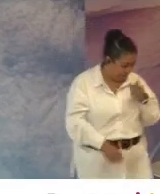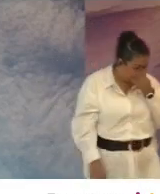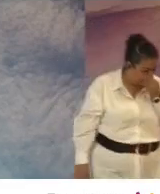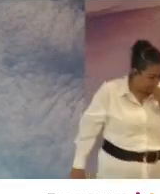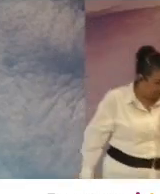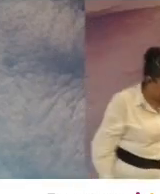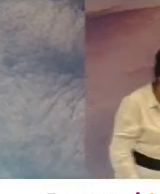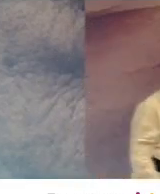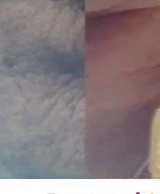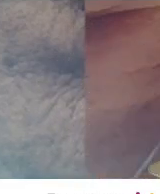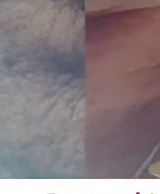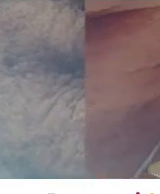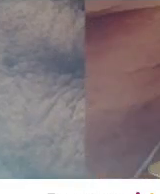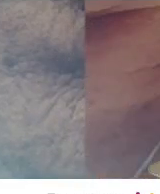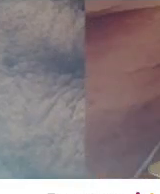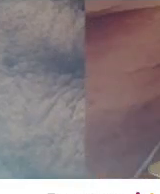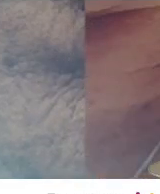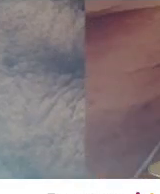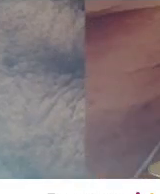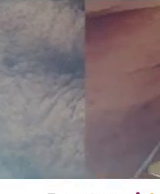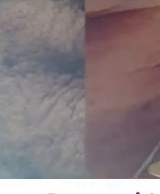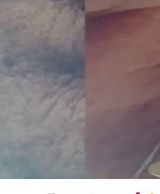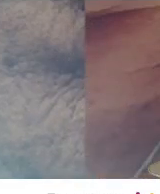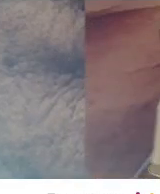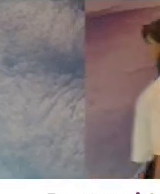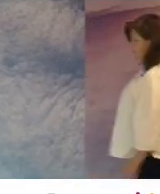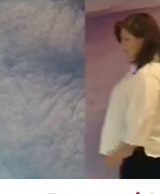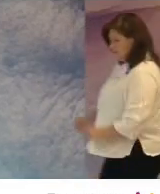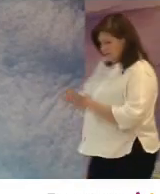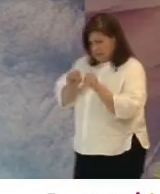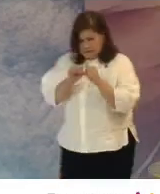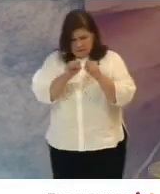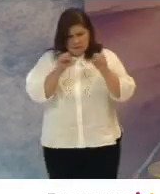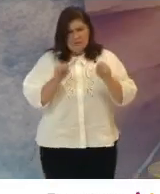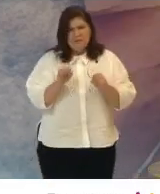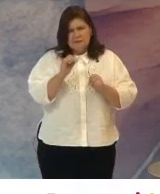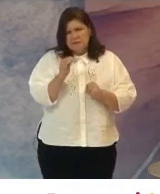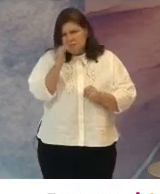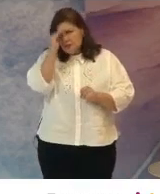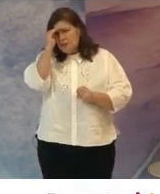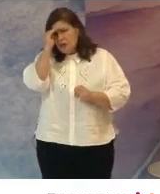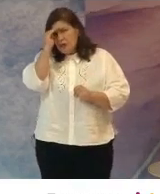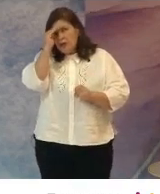sistémico. El pensamiento sistémico es hacer la pregunta ¿por qué?